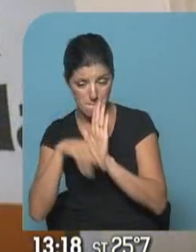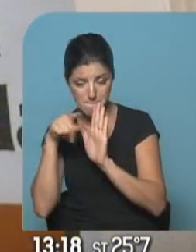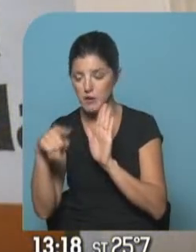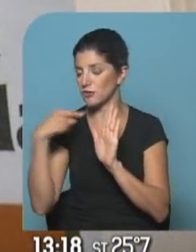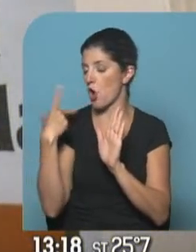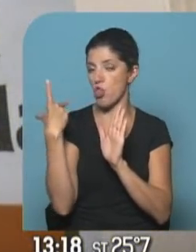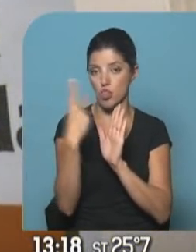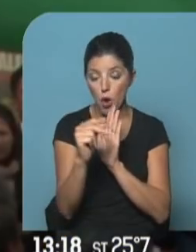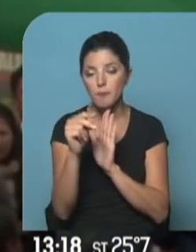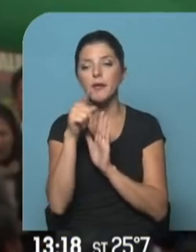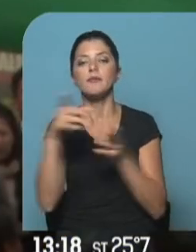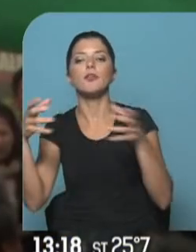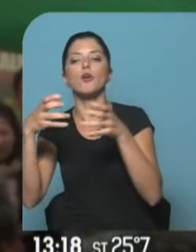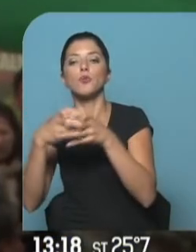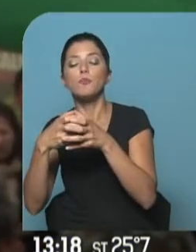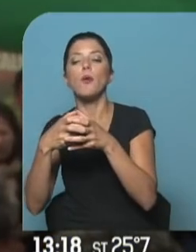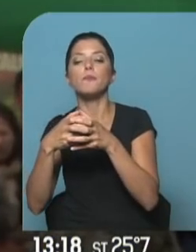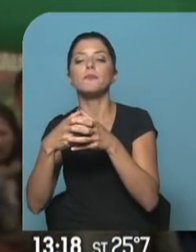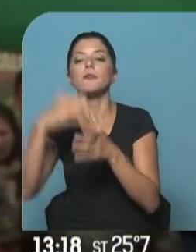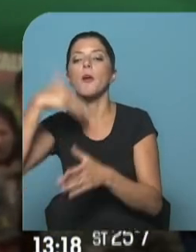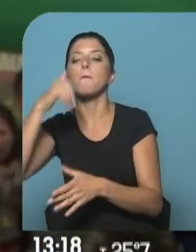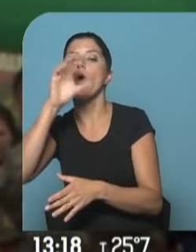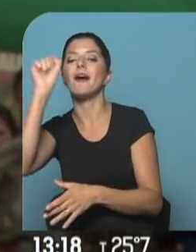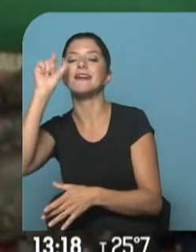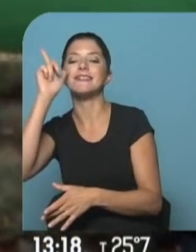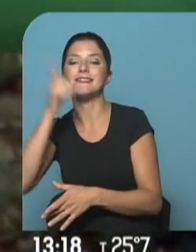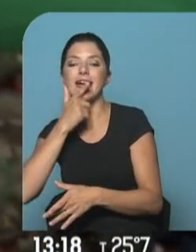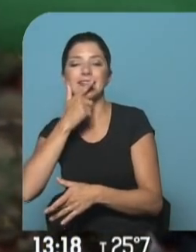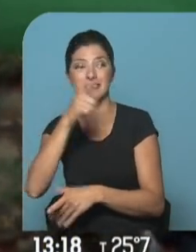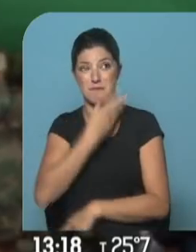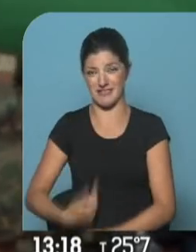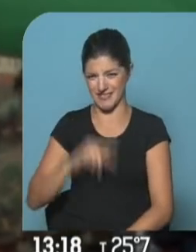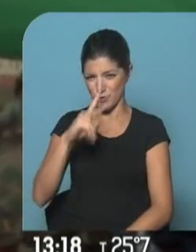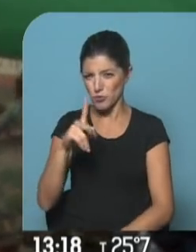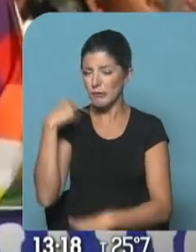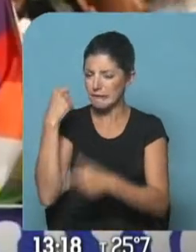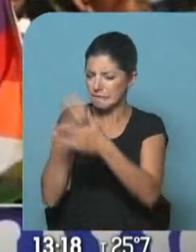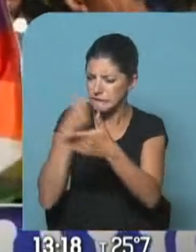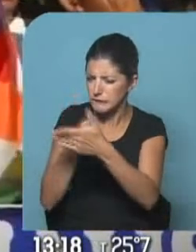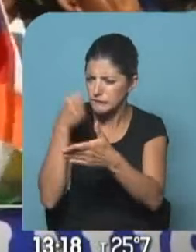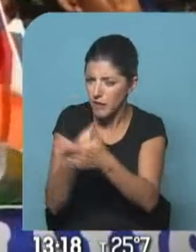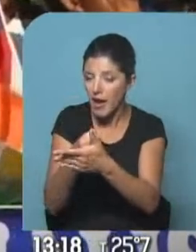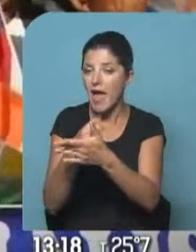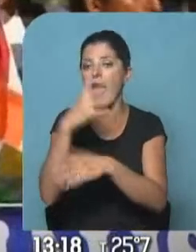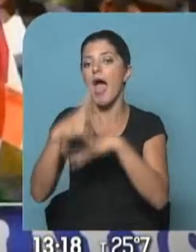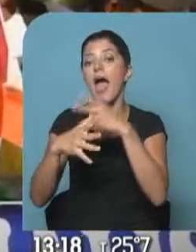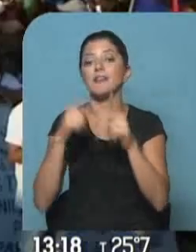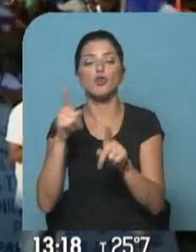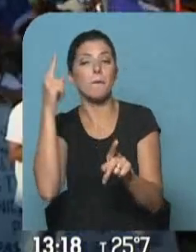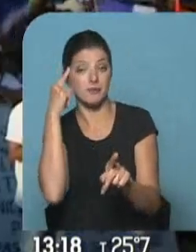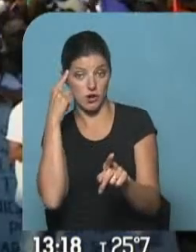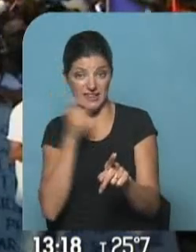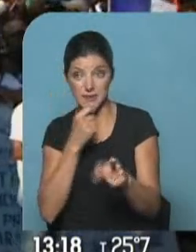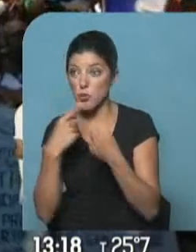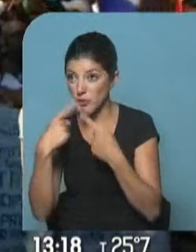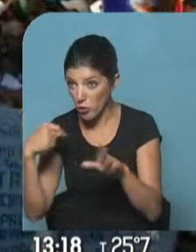Movimiento al Socialismo, exploraron diversas vías para conseguir esa posibilidad y diversos sondeos señalaban que de celebrarse un nuevo referéndum,